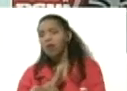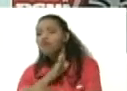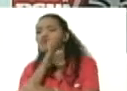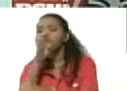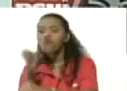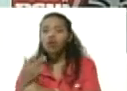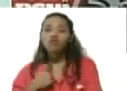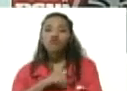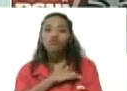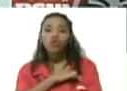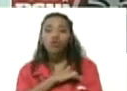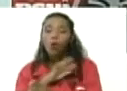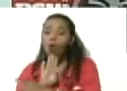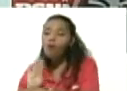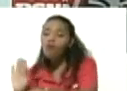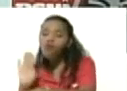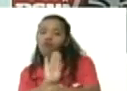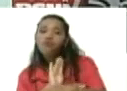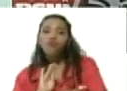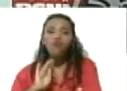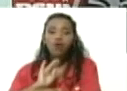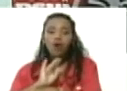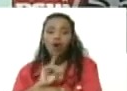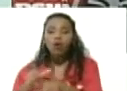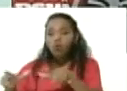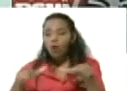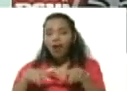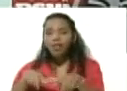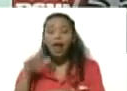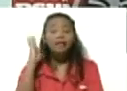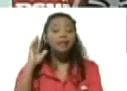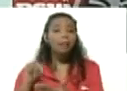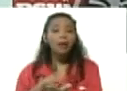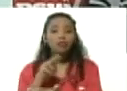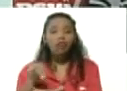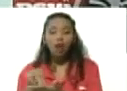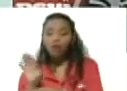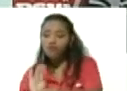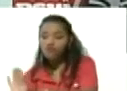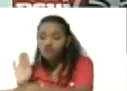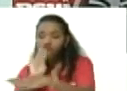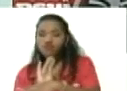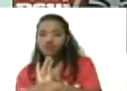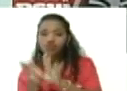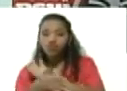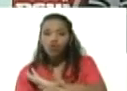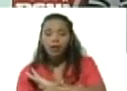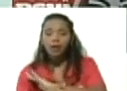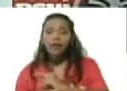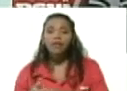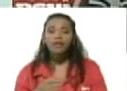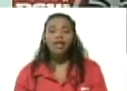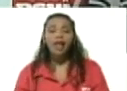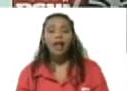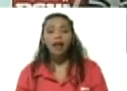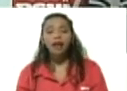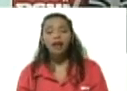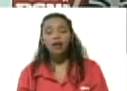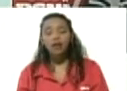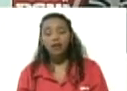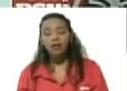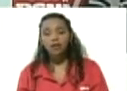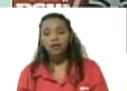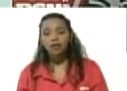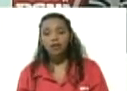Nosotros protegiendo las instalaciones de la Asamblea Nacional, del Palacio Federal